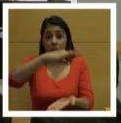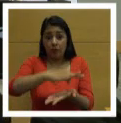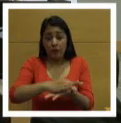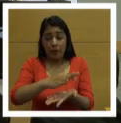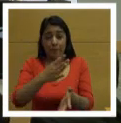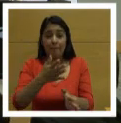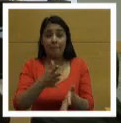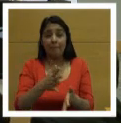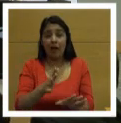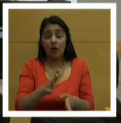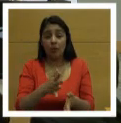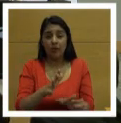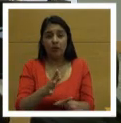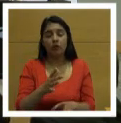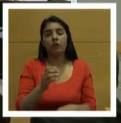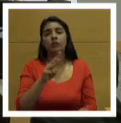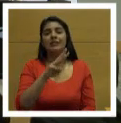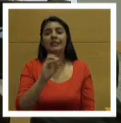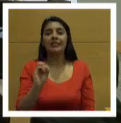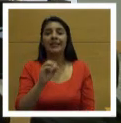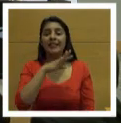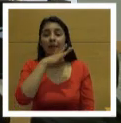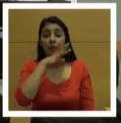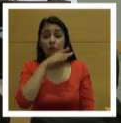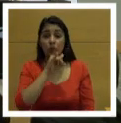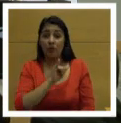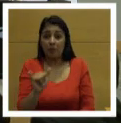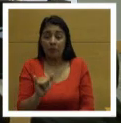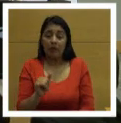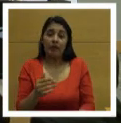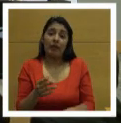o menos media hora después de la hora prevista.